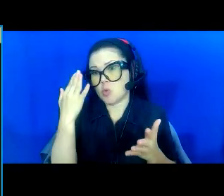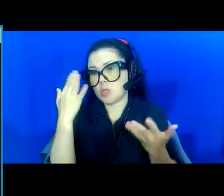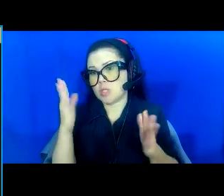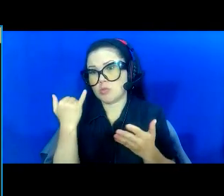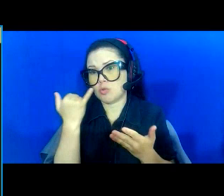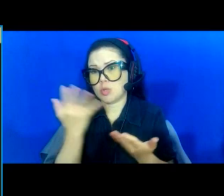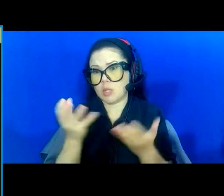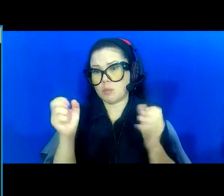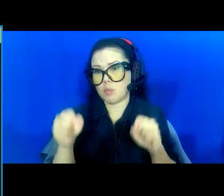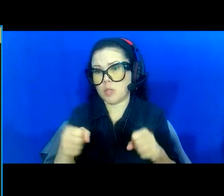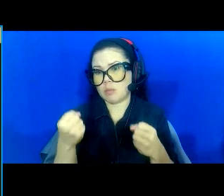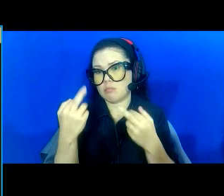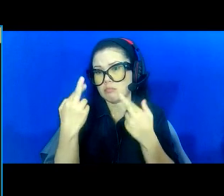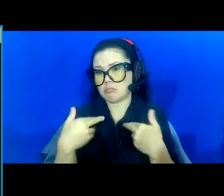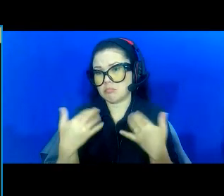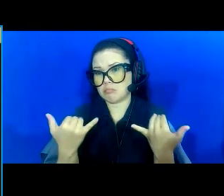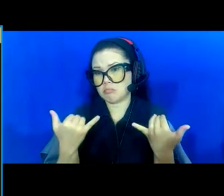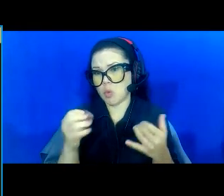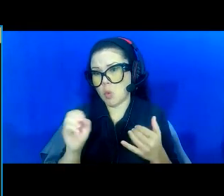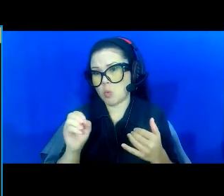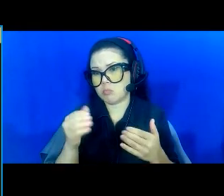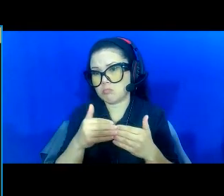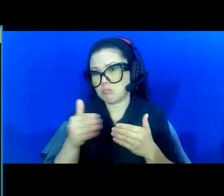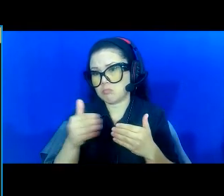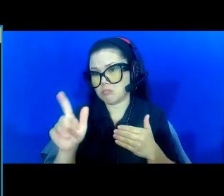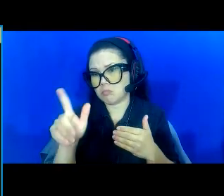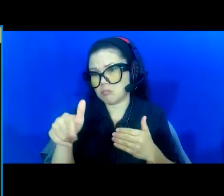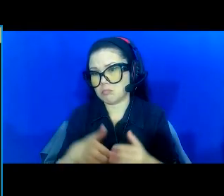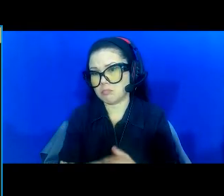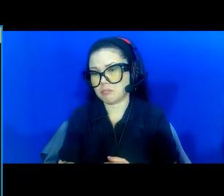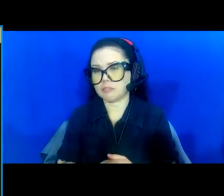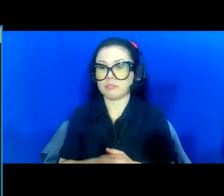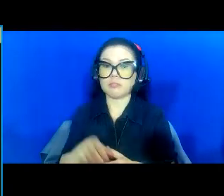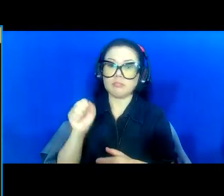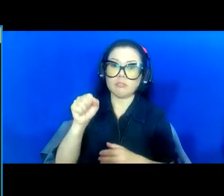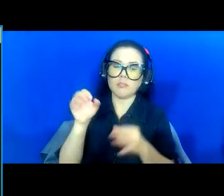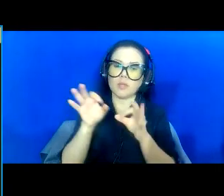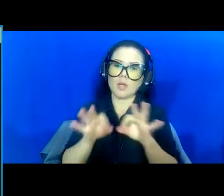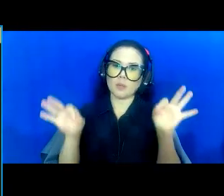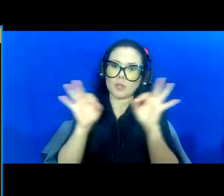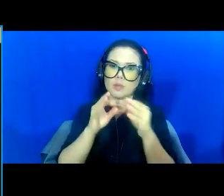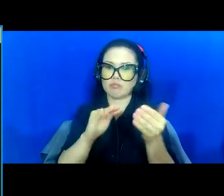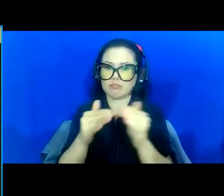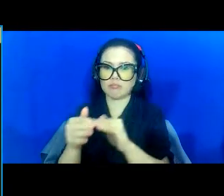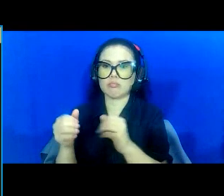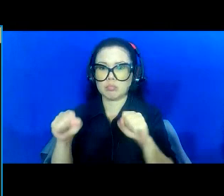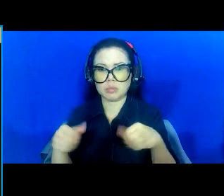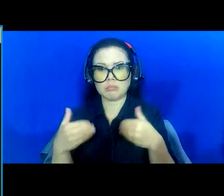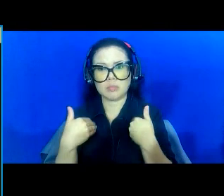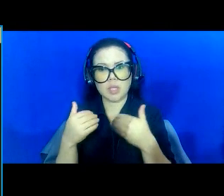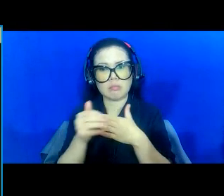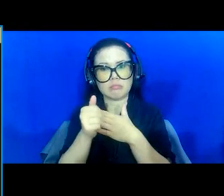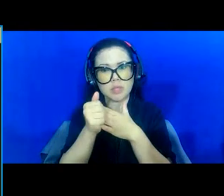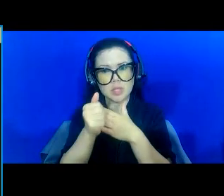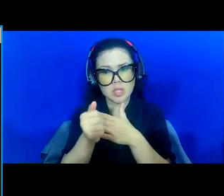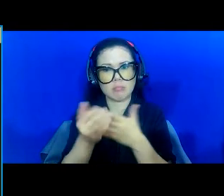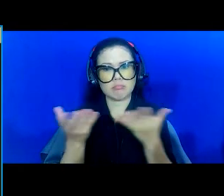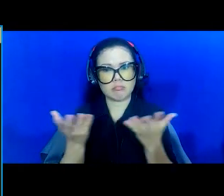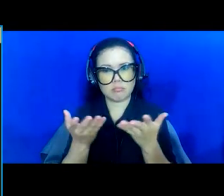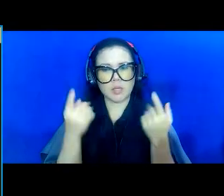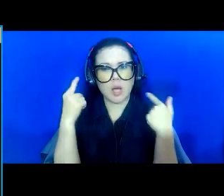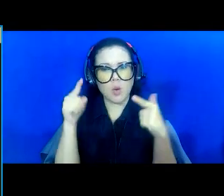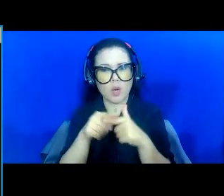más adelante. Sí, de hecho, ¿verdad? Es importante que los municipios puedan tener como su guía en los acuerdos firmados, porque ahí es donde están los usos permitidos